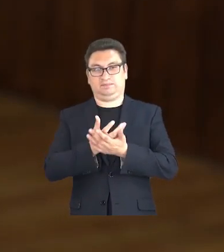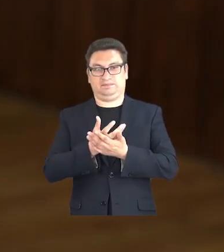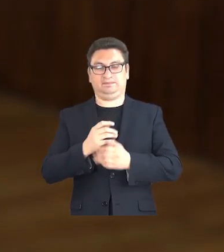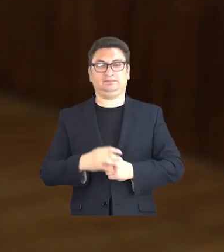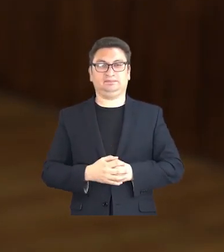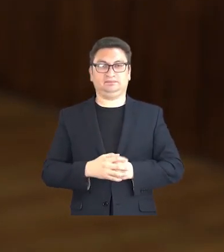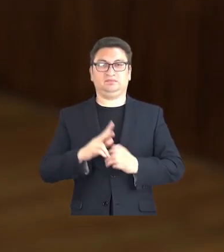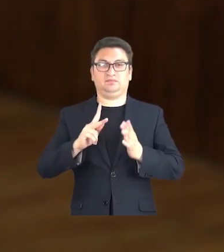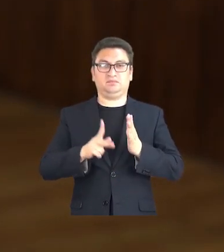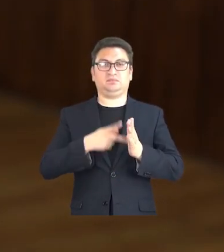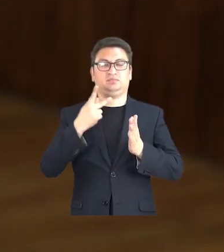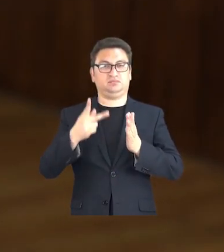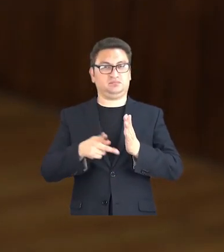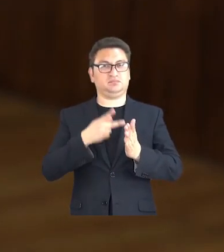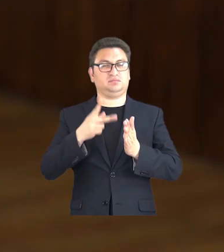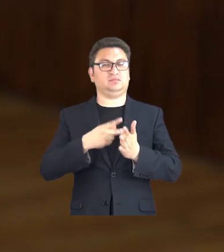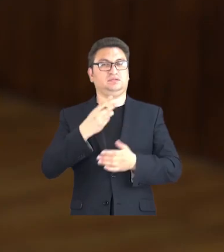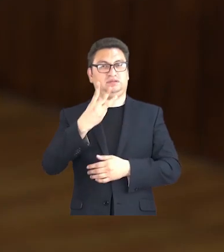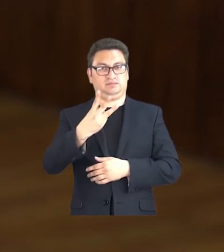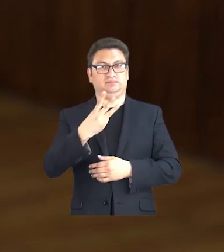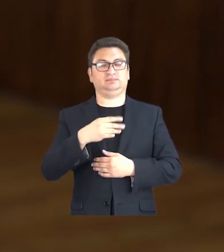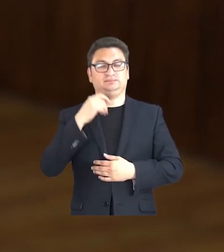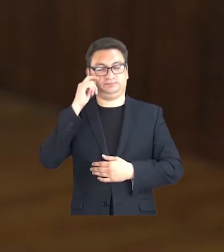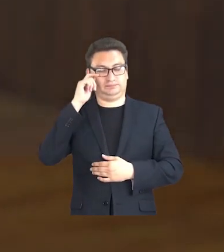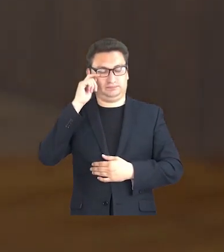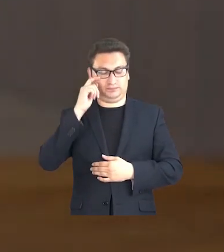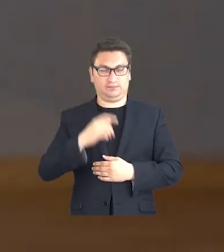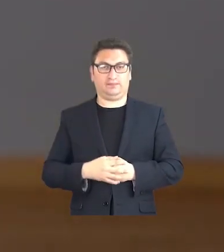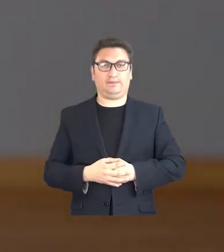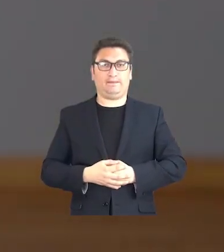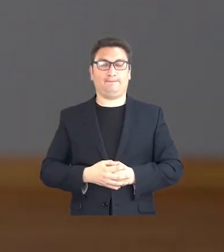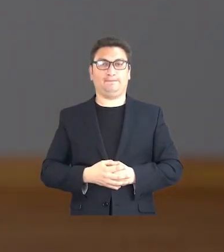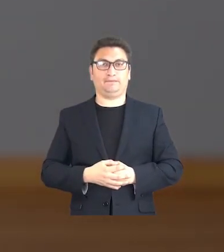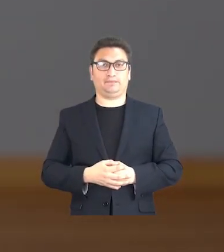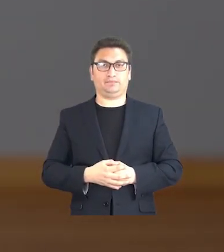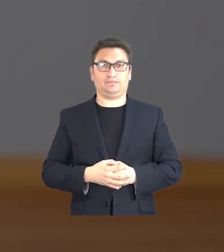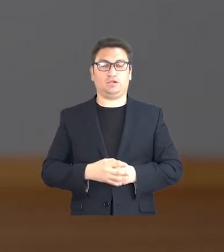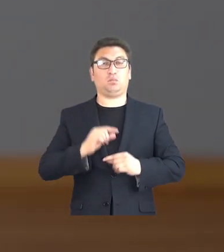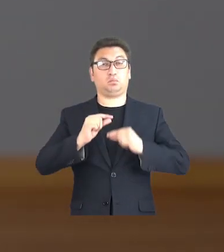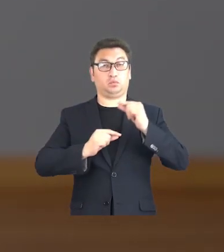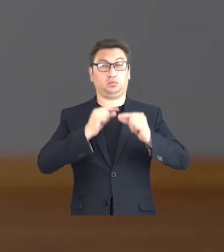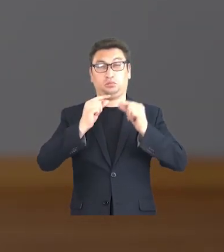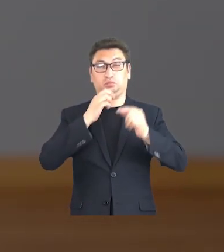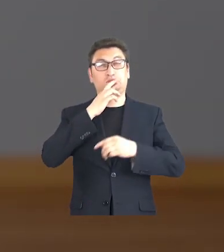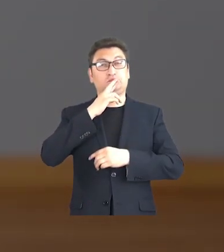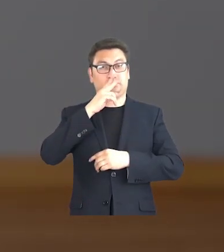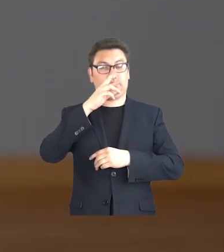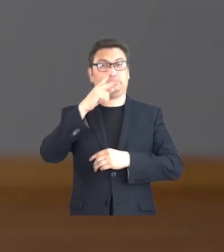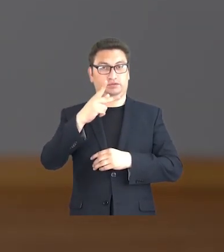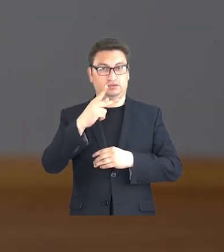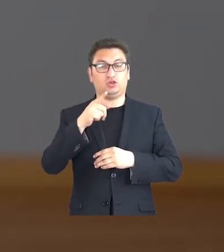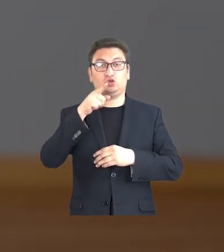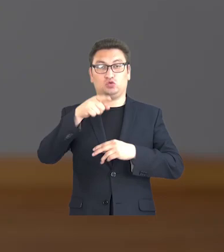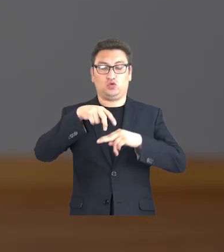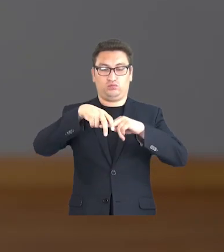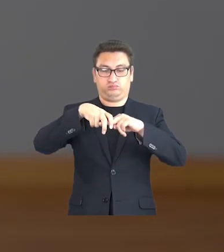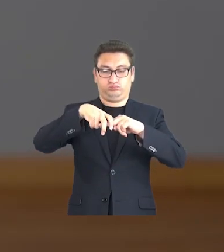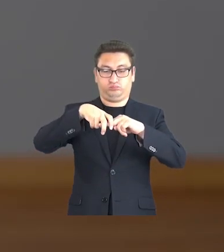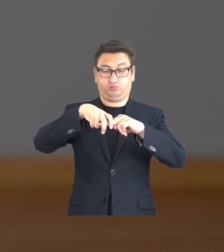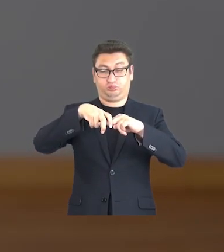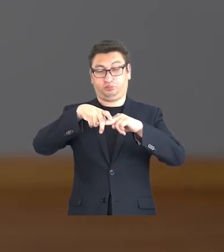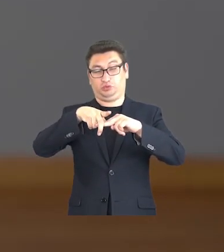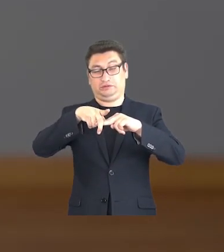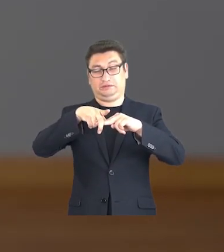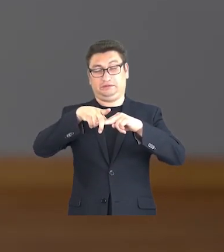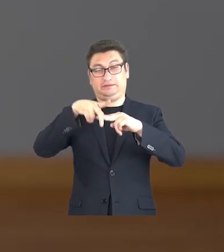descanso. Repite el ejercicio 3 veces. Para progresar en este ejercicio, aumenta el tiempo con